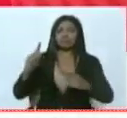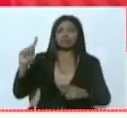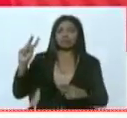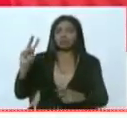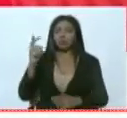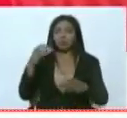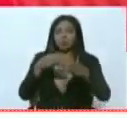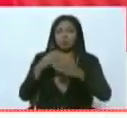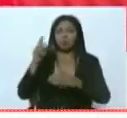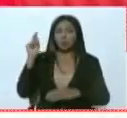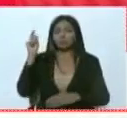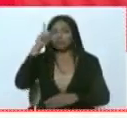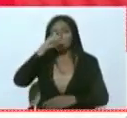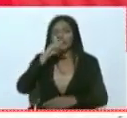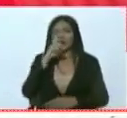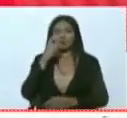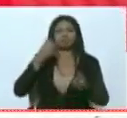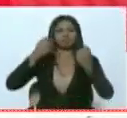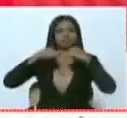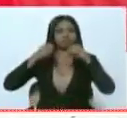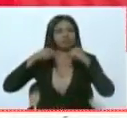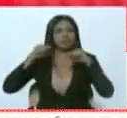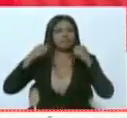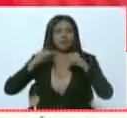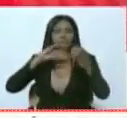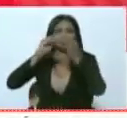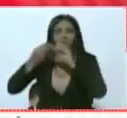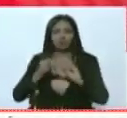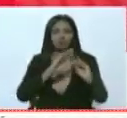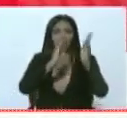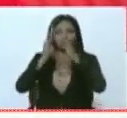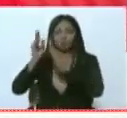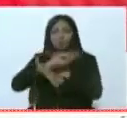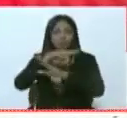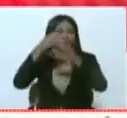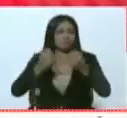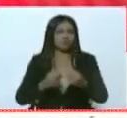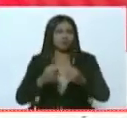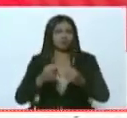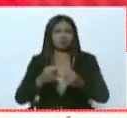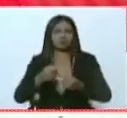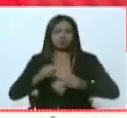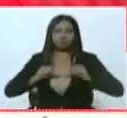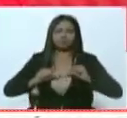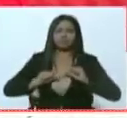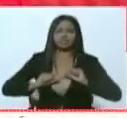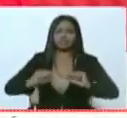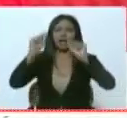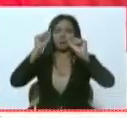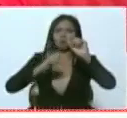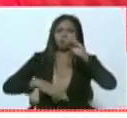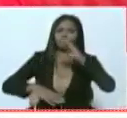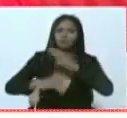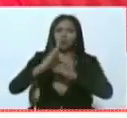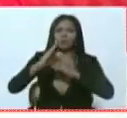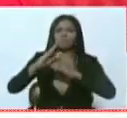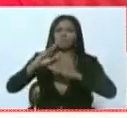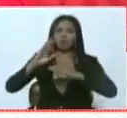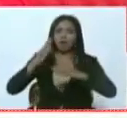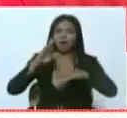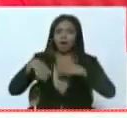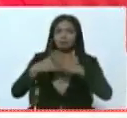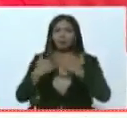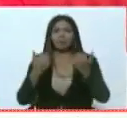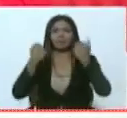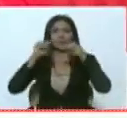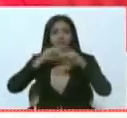semestre, preparémonos, reorganicemos nuestras fuerzas y avancemos en la